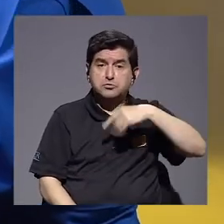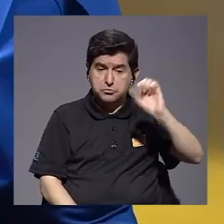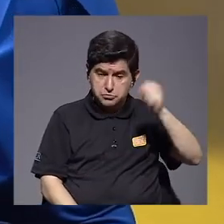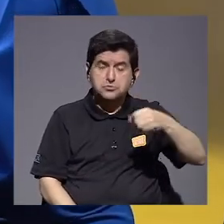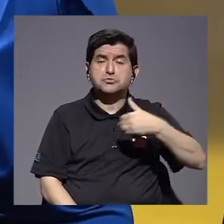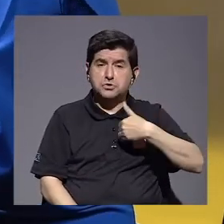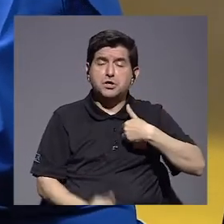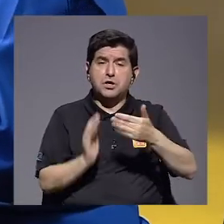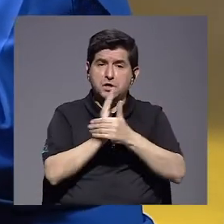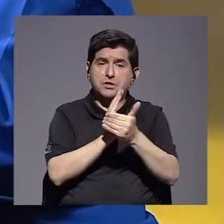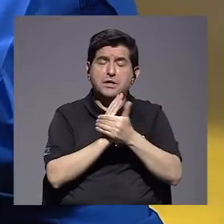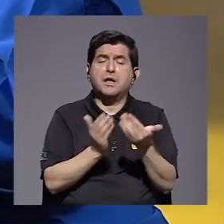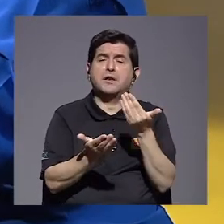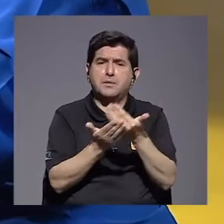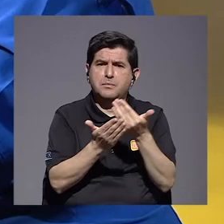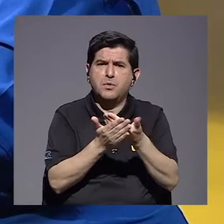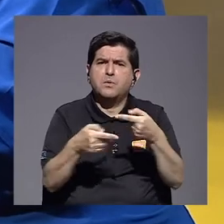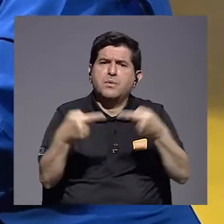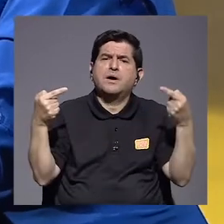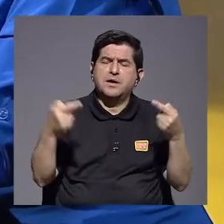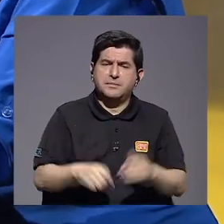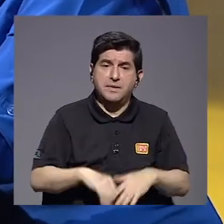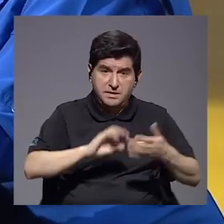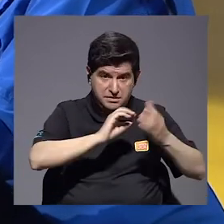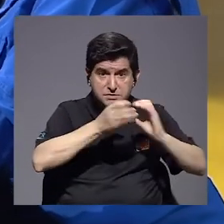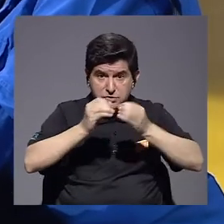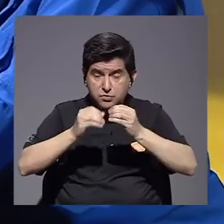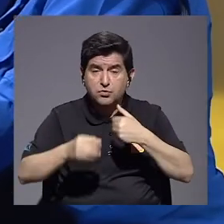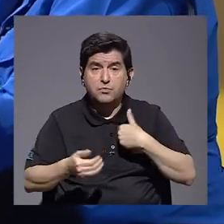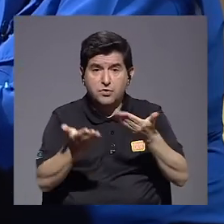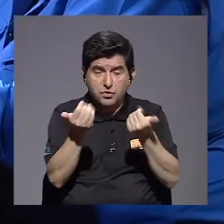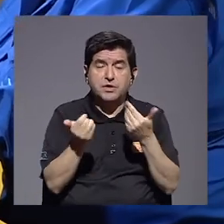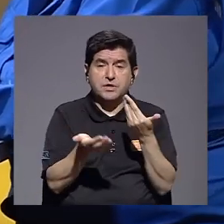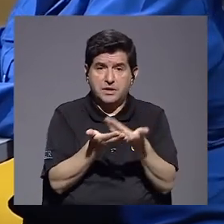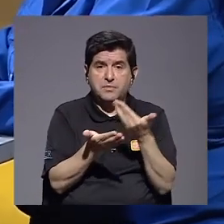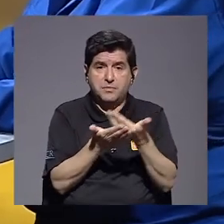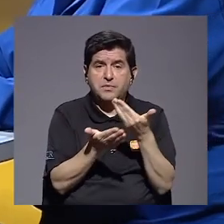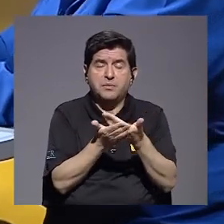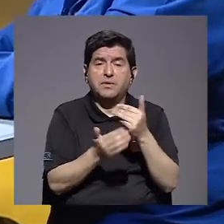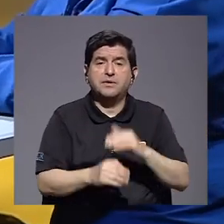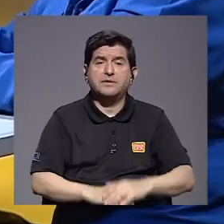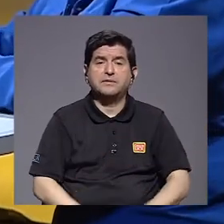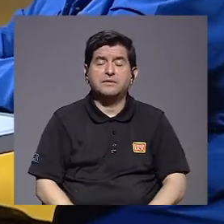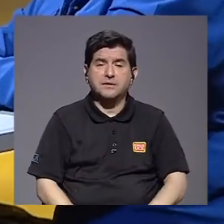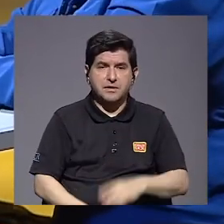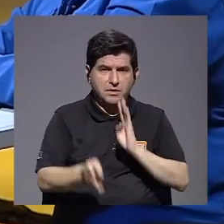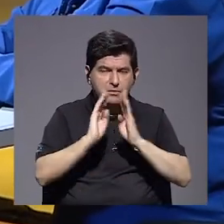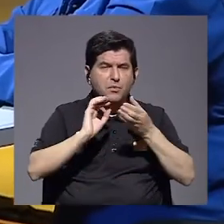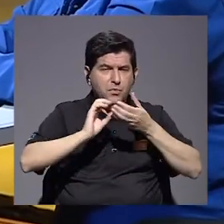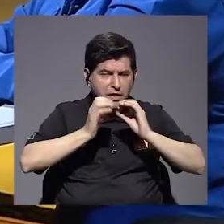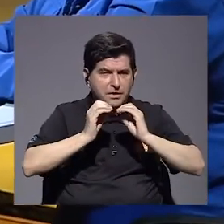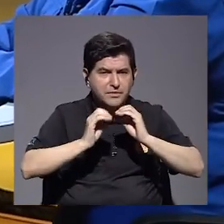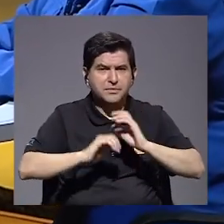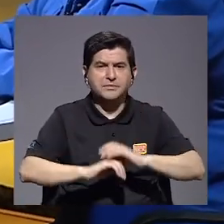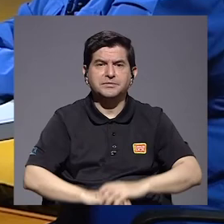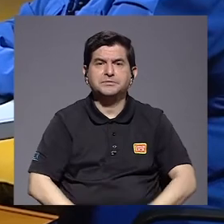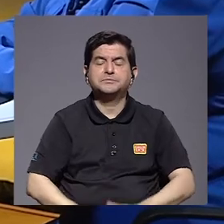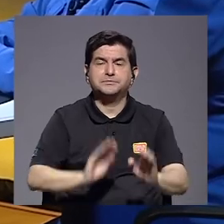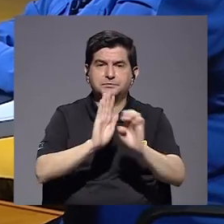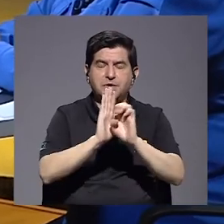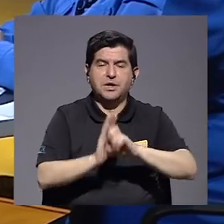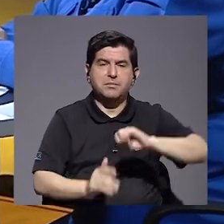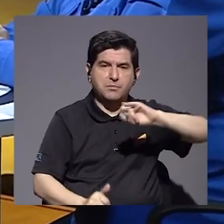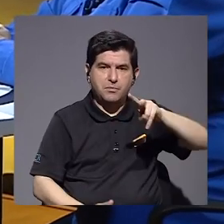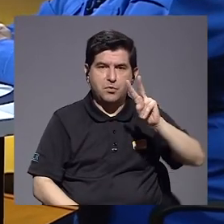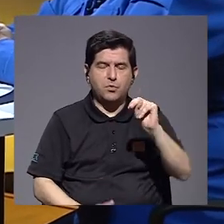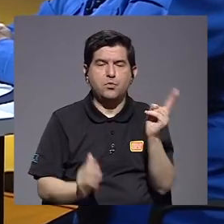Bueno, por favor que me lo demuestren, porque si es con números, yo quisiera que lo demuestren con números también. Voy a hablarle con números. Por ejemplo, para